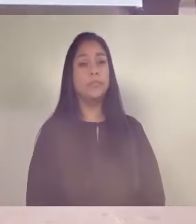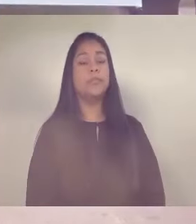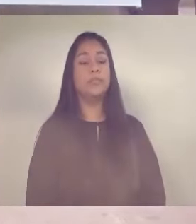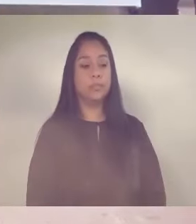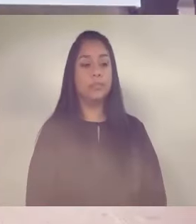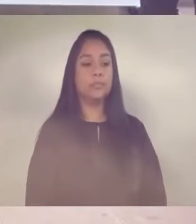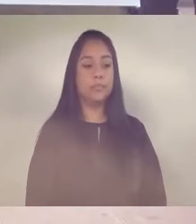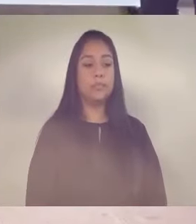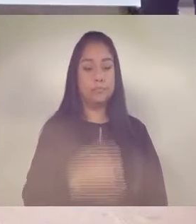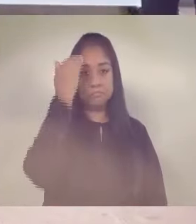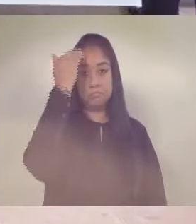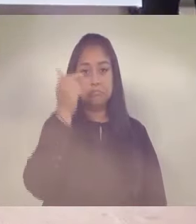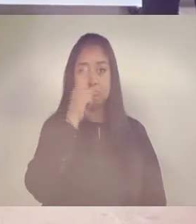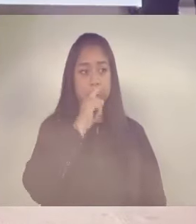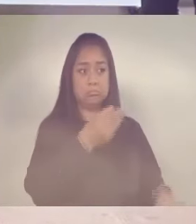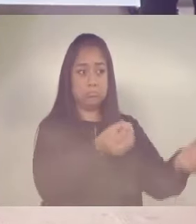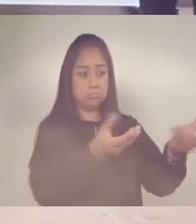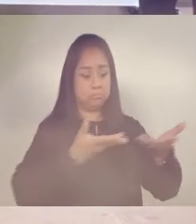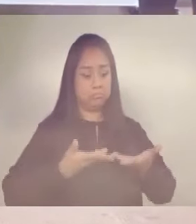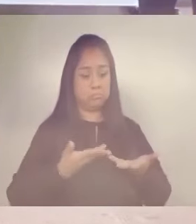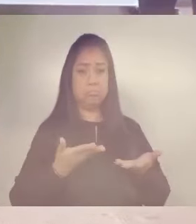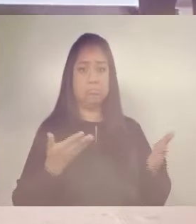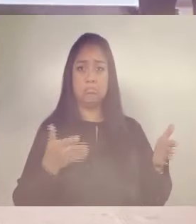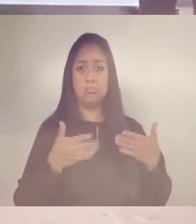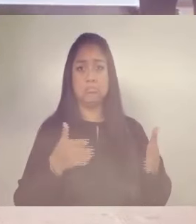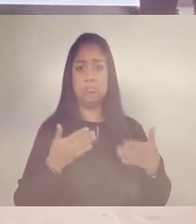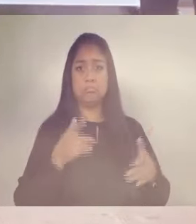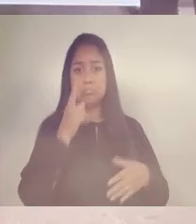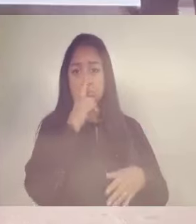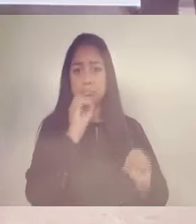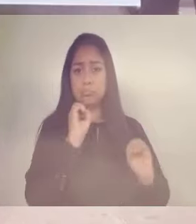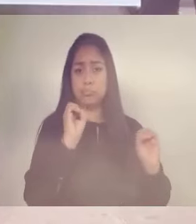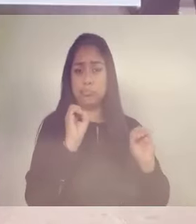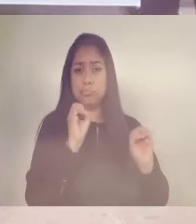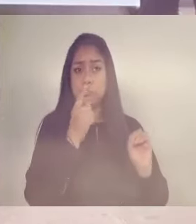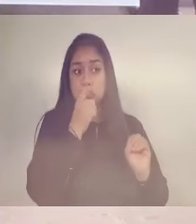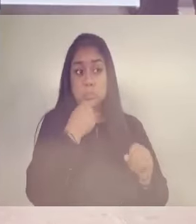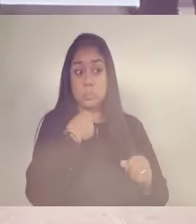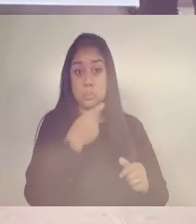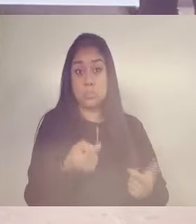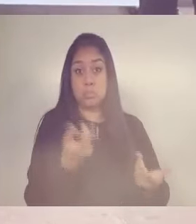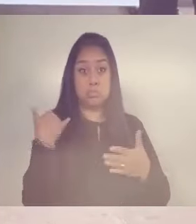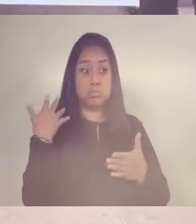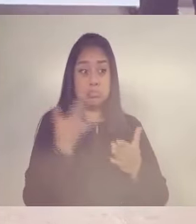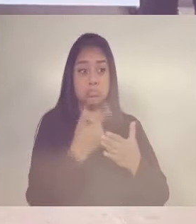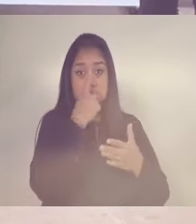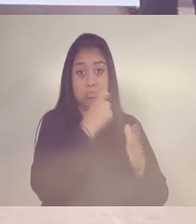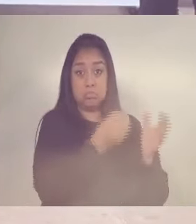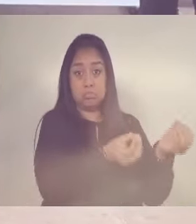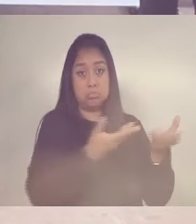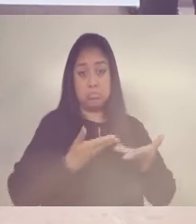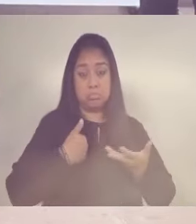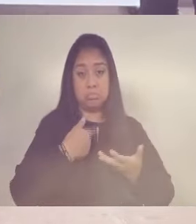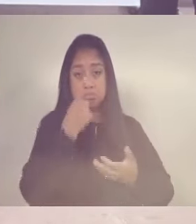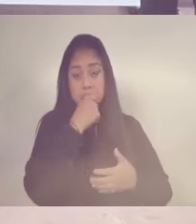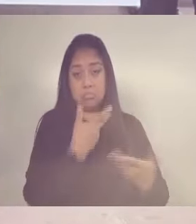Gracias. No he recibido ese estudio mencionado, no, por lo menos a la fecha no ha sido presentado al despacho,